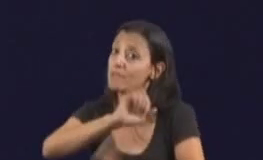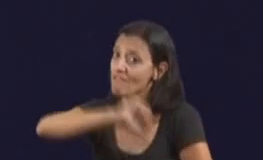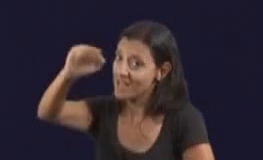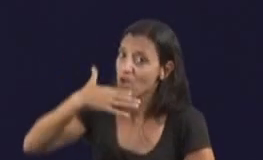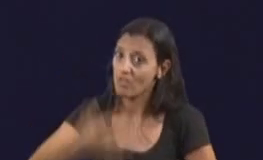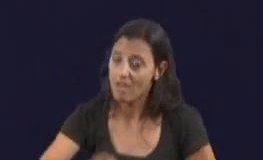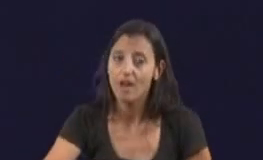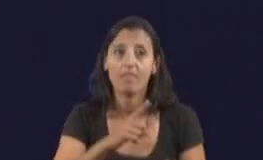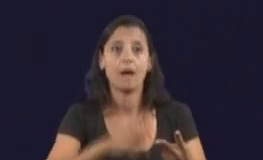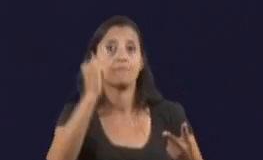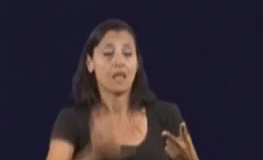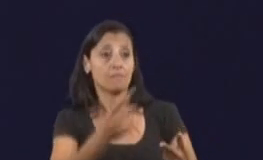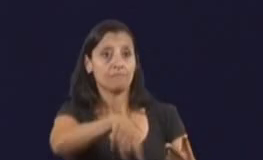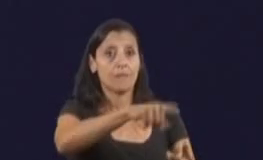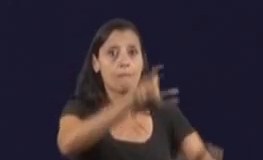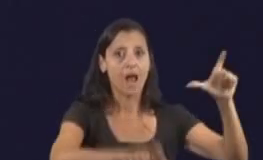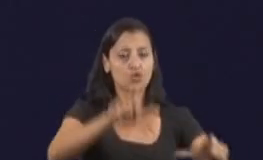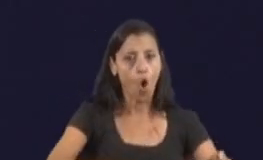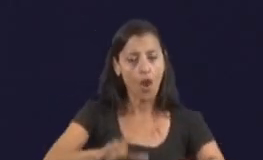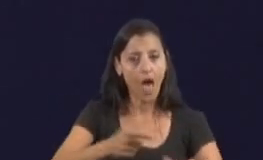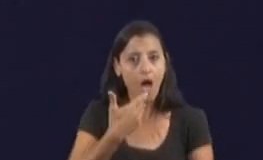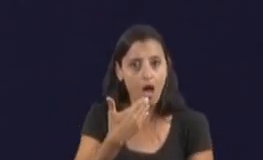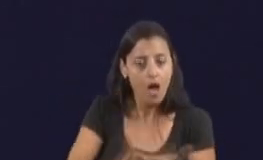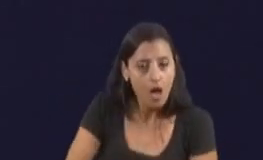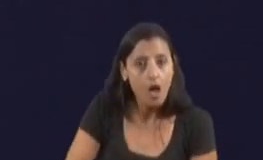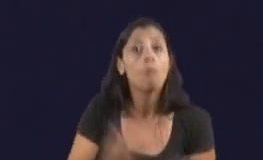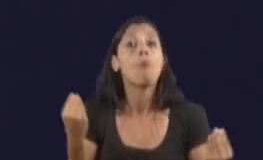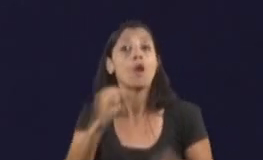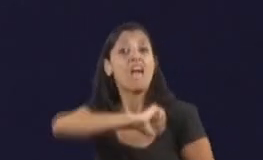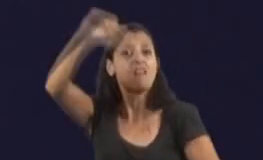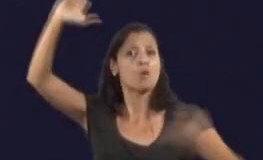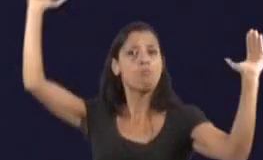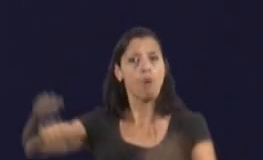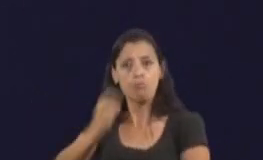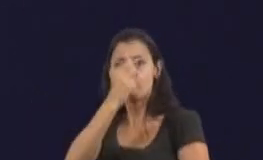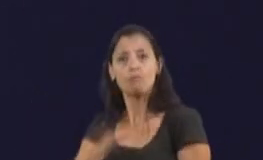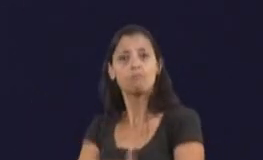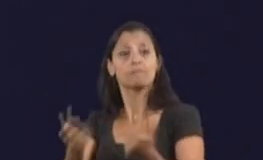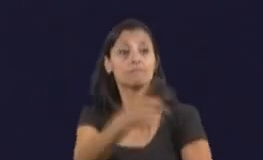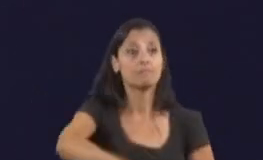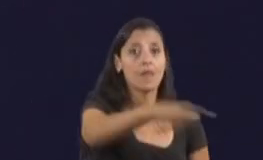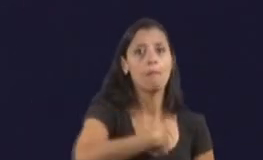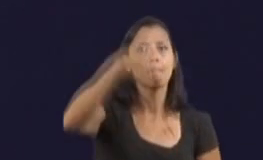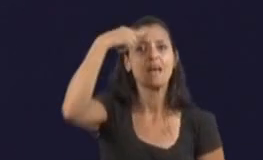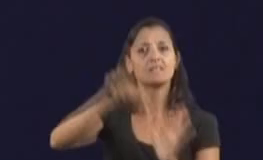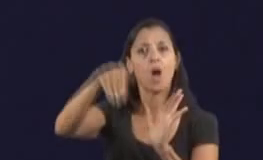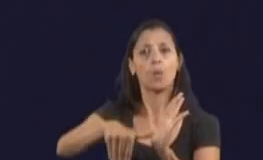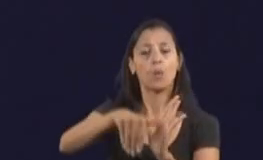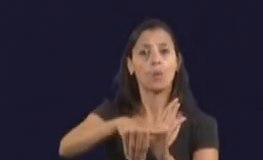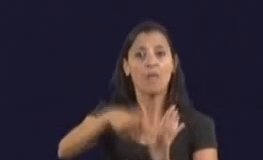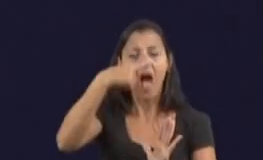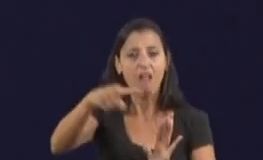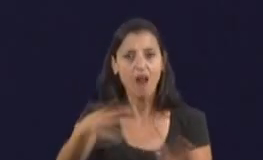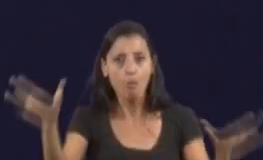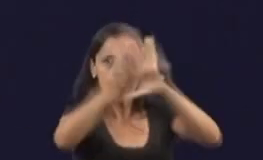hay sorpresa por la velocidad con la que se logró estos números de inflación de acuerdo a las expectativas que había en diciembre, también